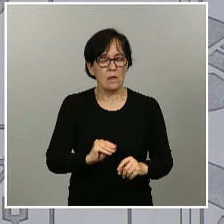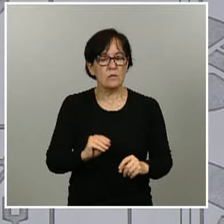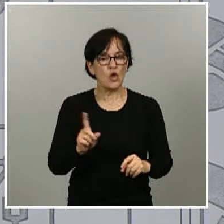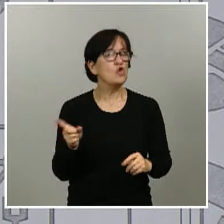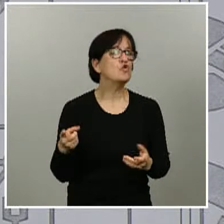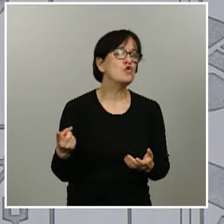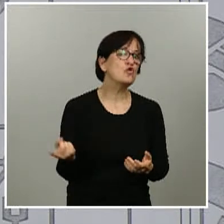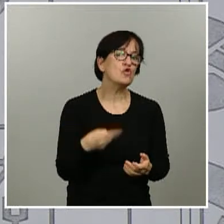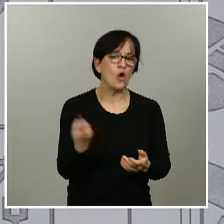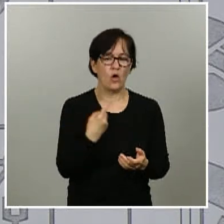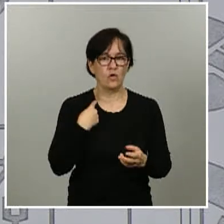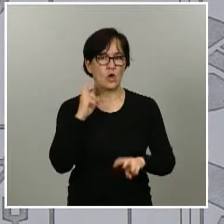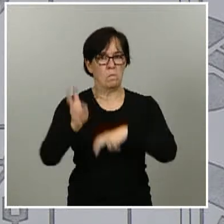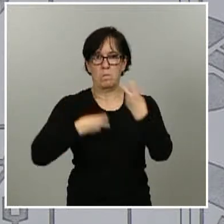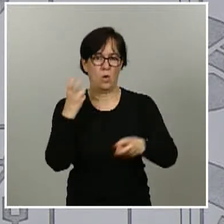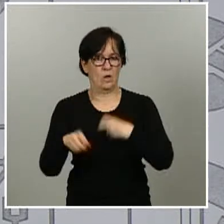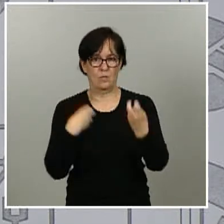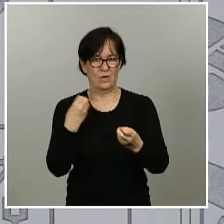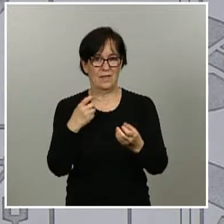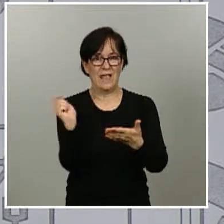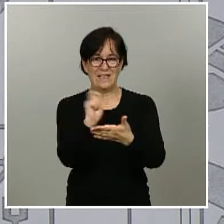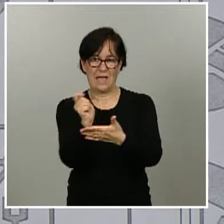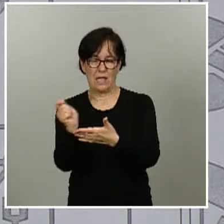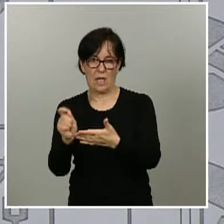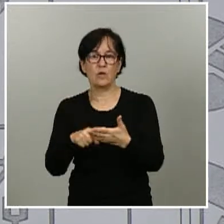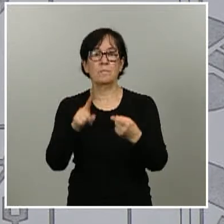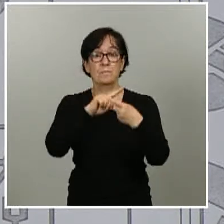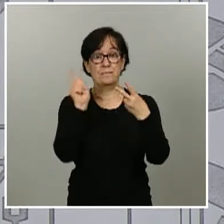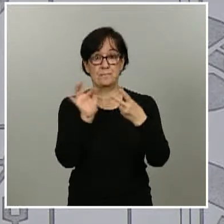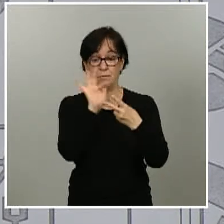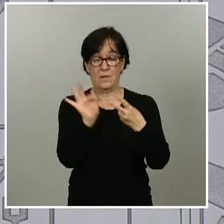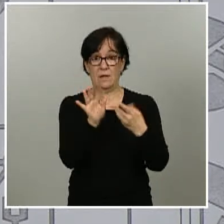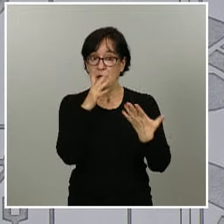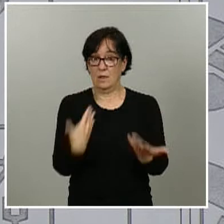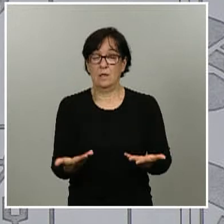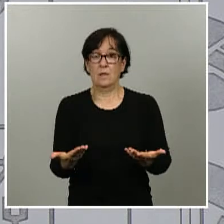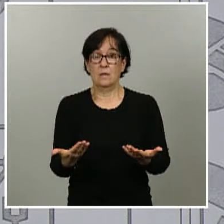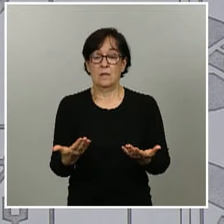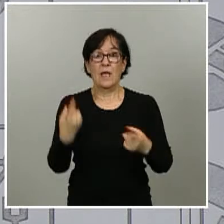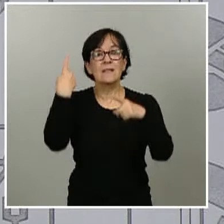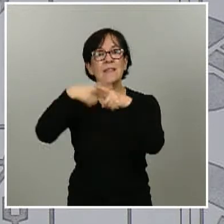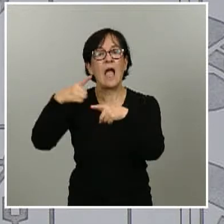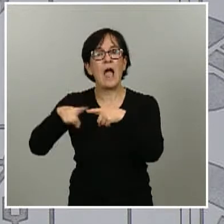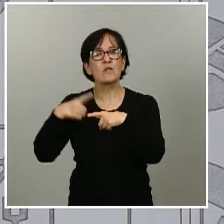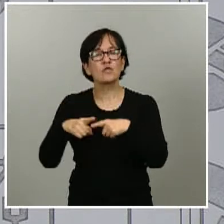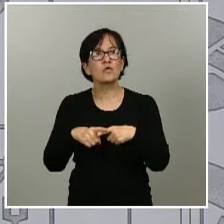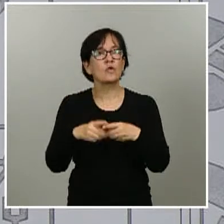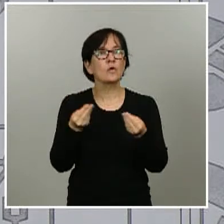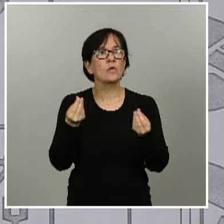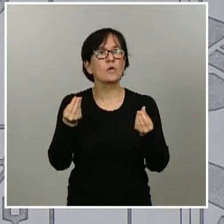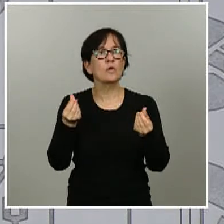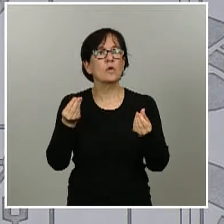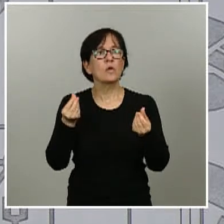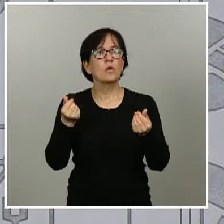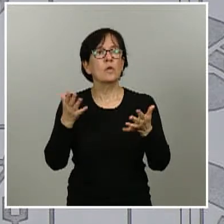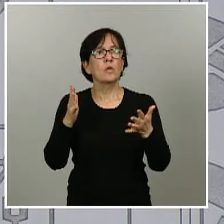se modifiquen los calendarios de alguna manera, eso por un lado. Pero lo cierto es que hasta ahora las cosas están yendo con la evolución que